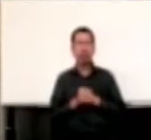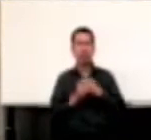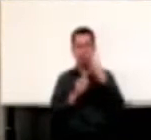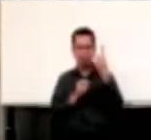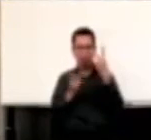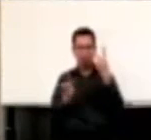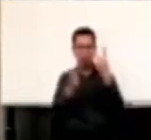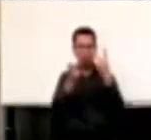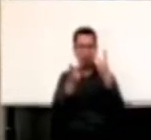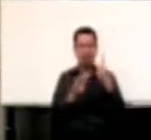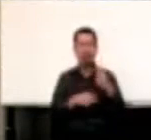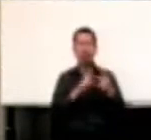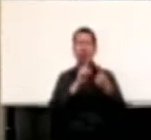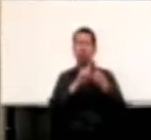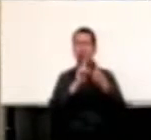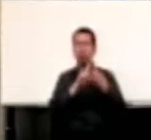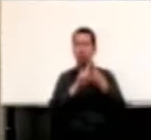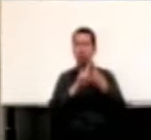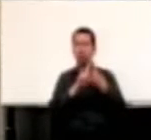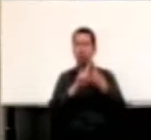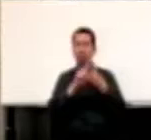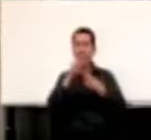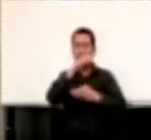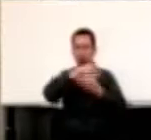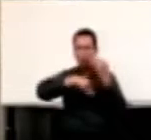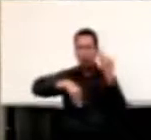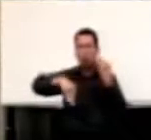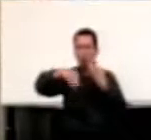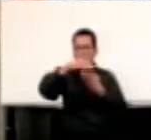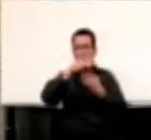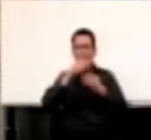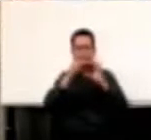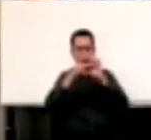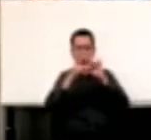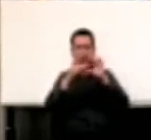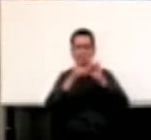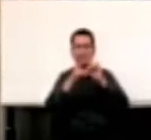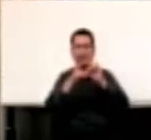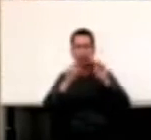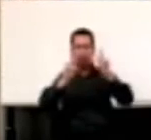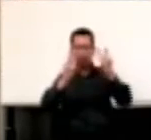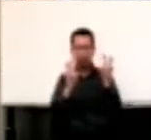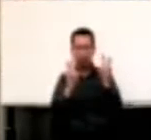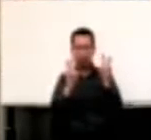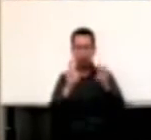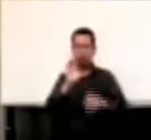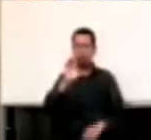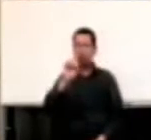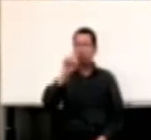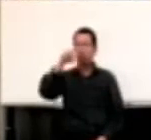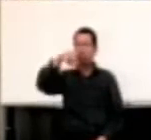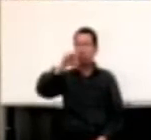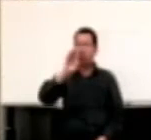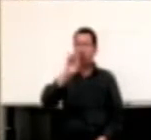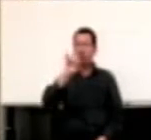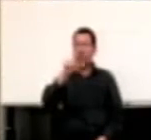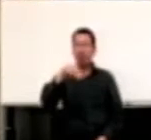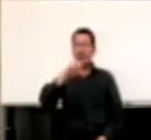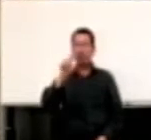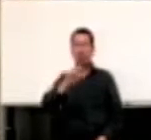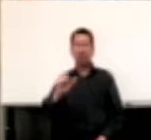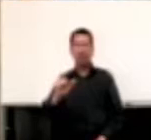es, noto que todos tocan el tema de la confianza. Y en el tema de la confianza me recuerdan a dos